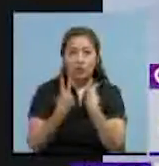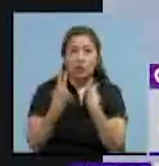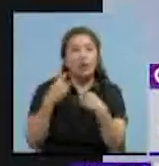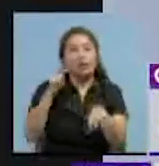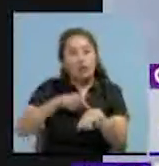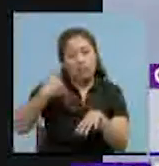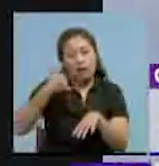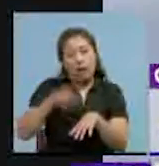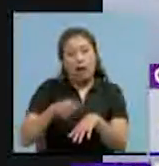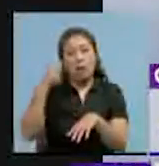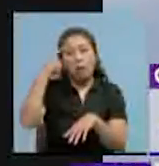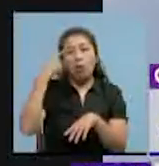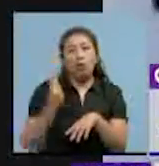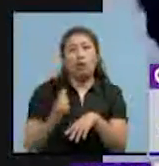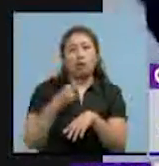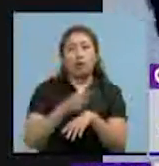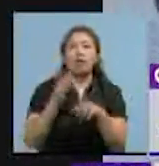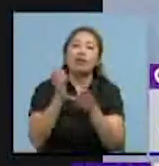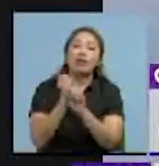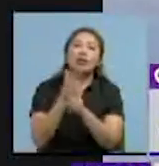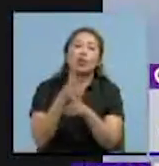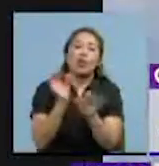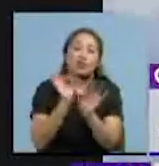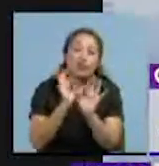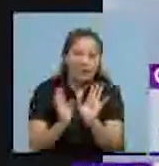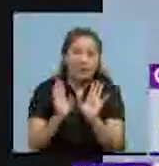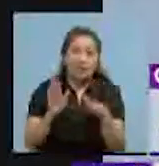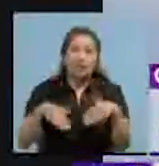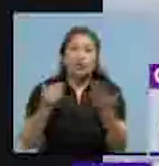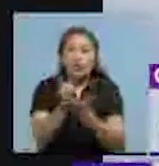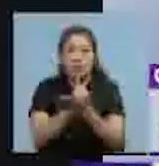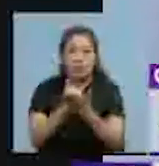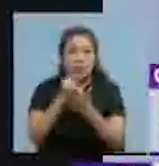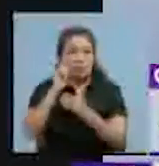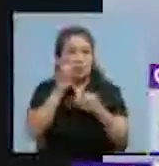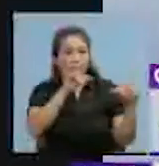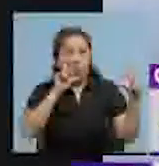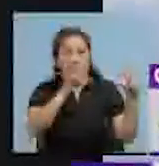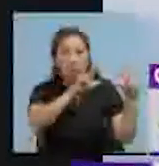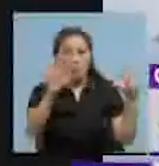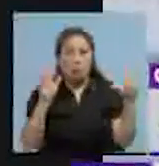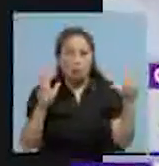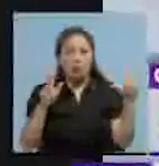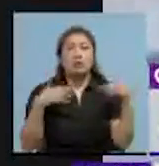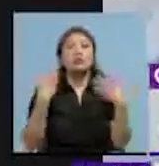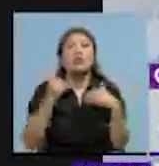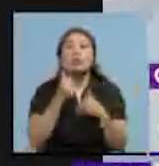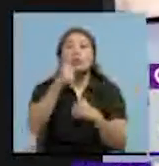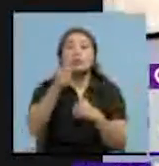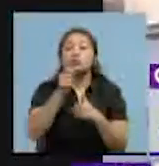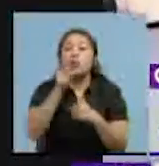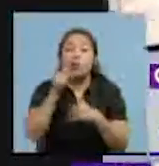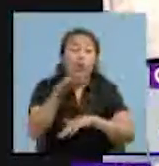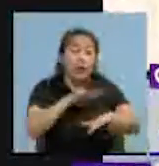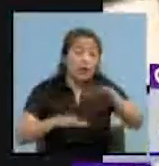ver justamente con el transporte, ¿no? Ahí están. Los chicos queríamos ver si teníamos la chance de hablar con los organizadores,